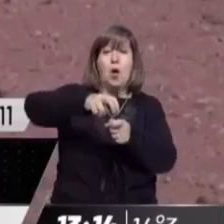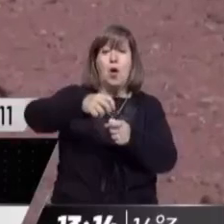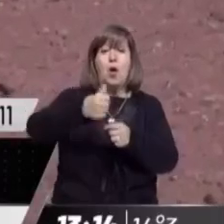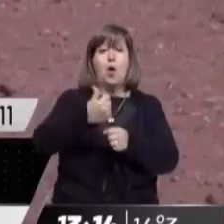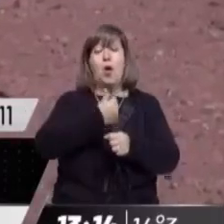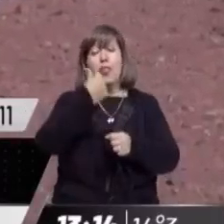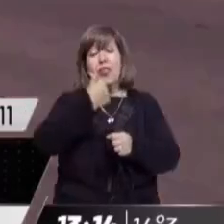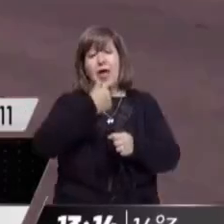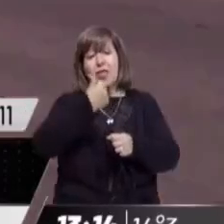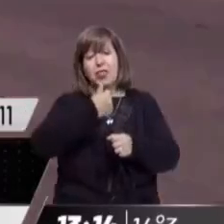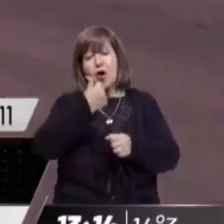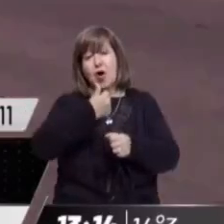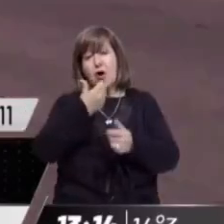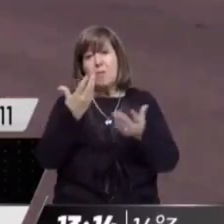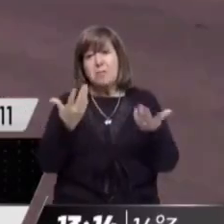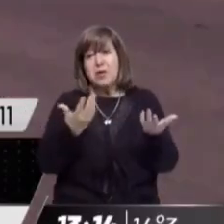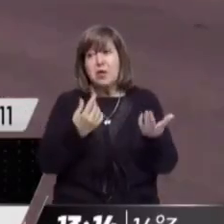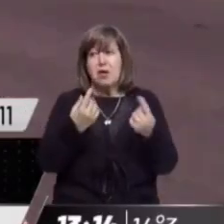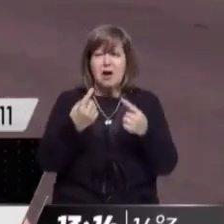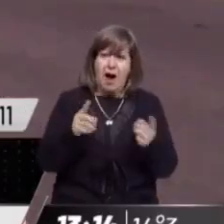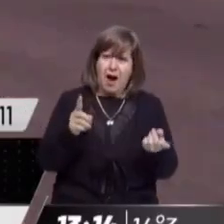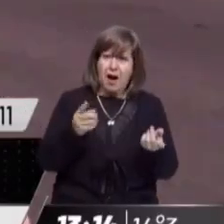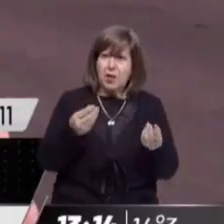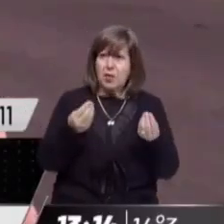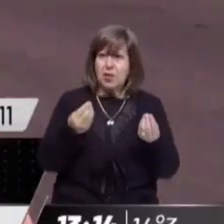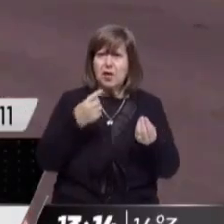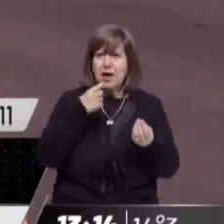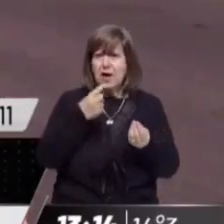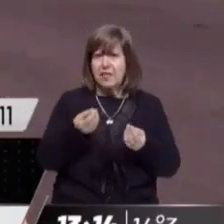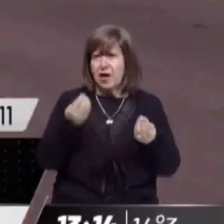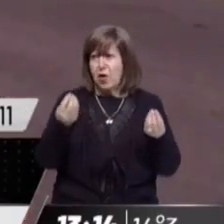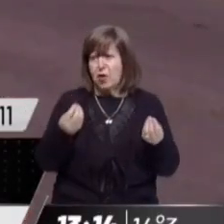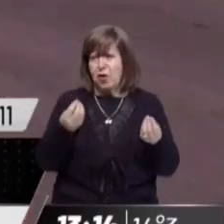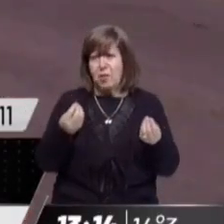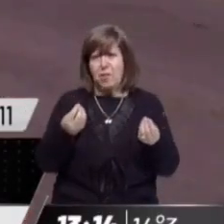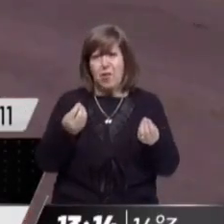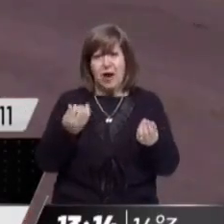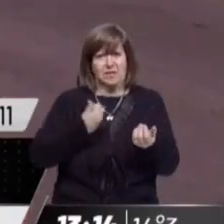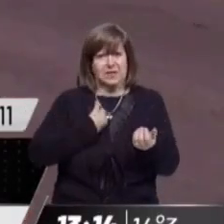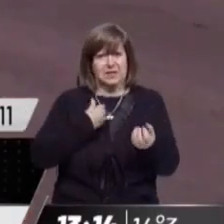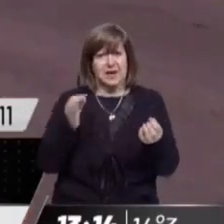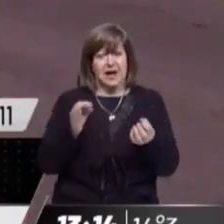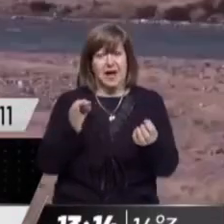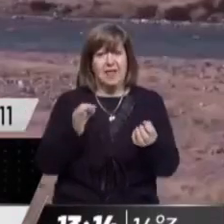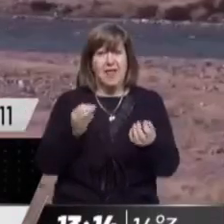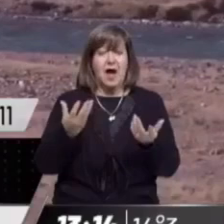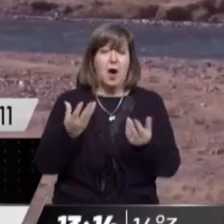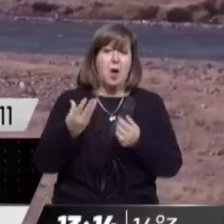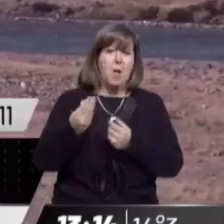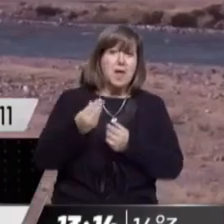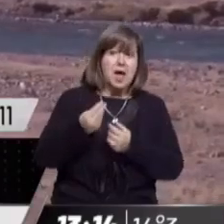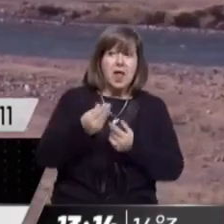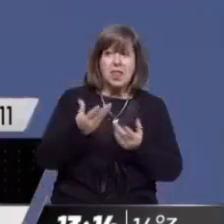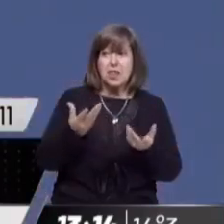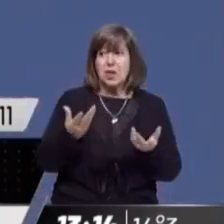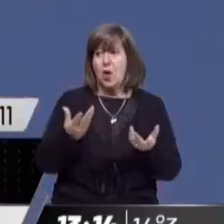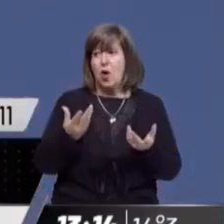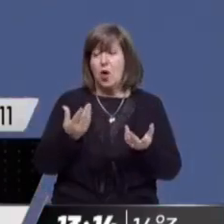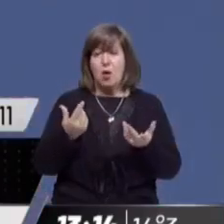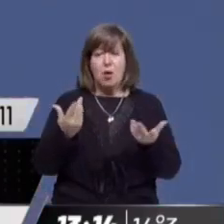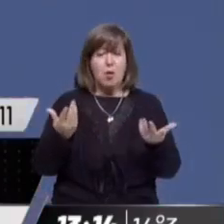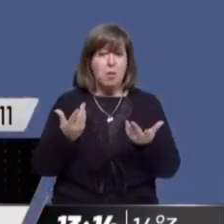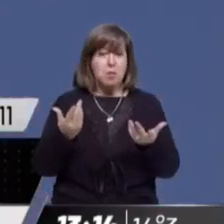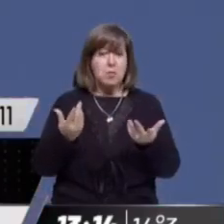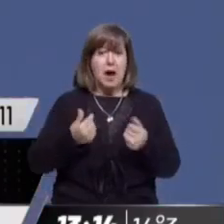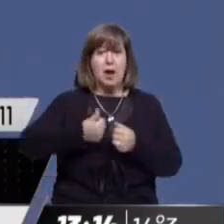dedo pero Lo raro es que nadie diga que la vio que nadie colabore o que nadie por miedo quizás que también pienso eso digo quizás alguien